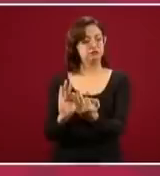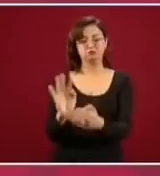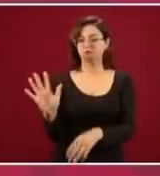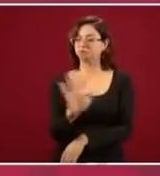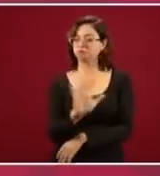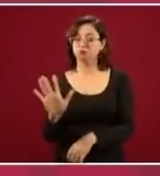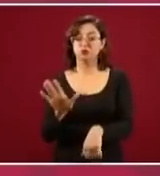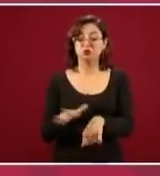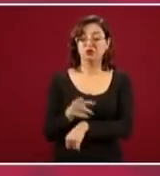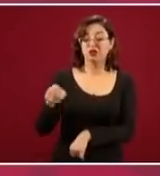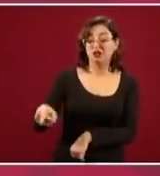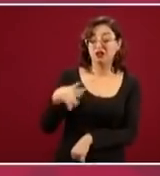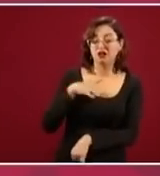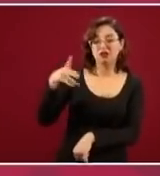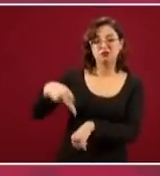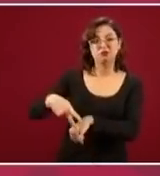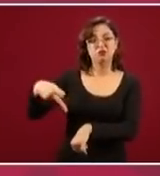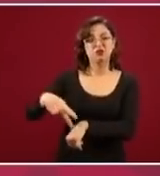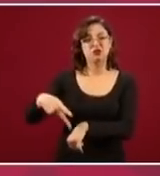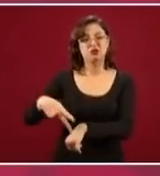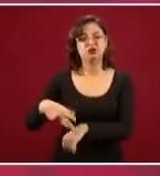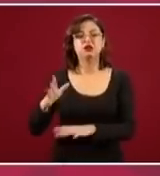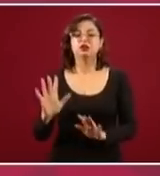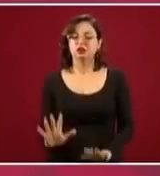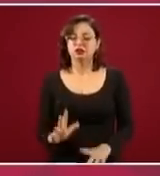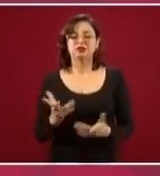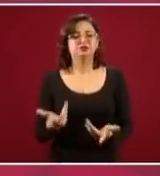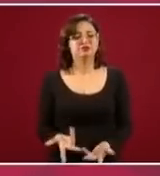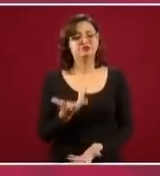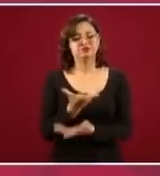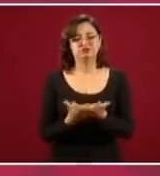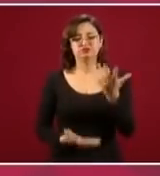Se está actuando con mucha responsabilidad.